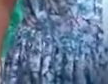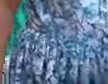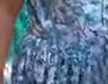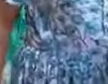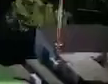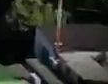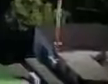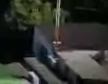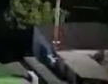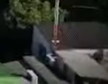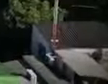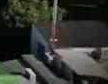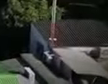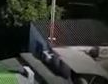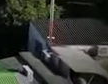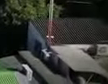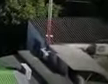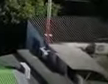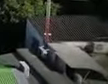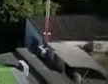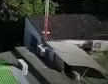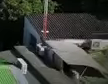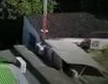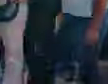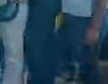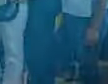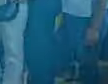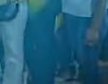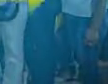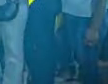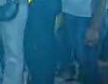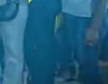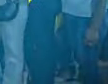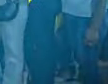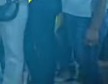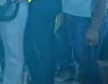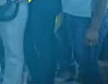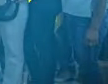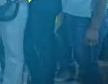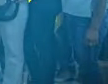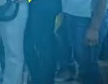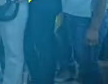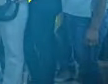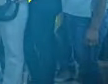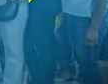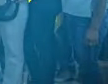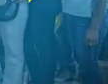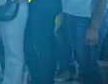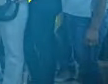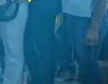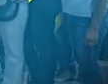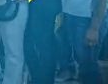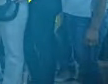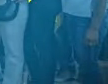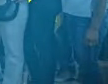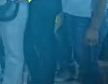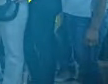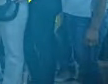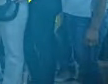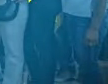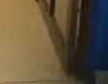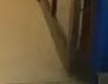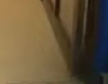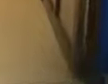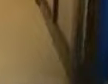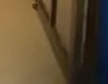la creación de Capresoca EPS como una empresa administradora de planes y beneficios en salud que brinda garantías